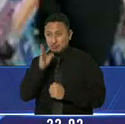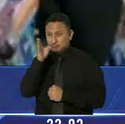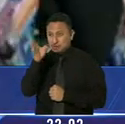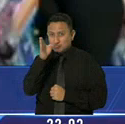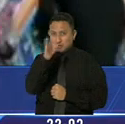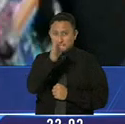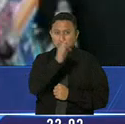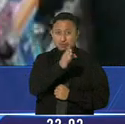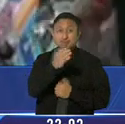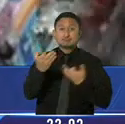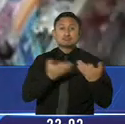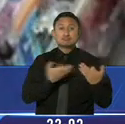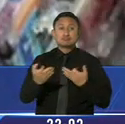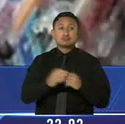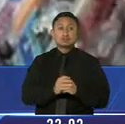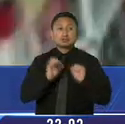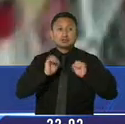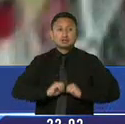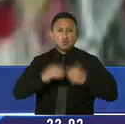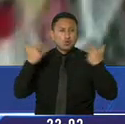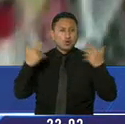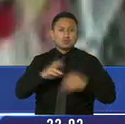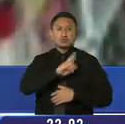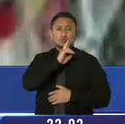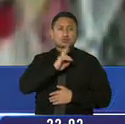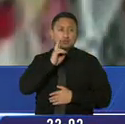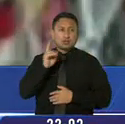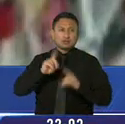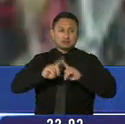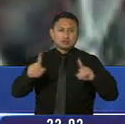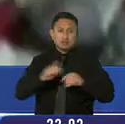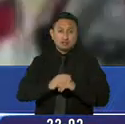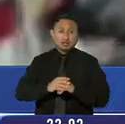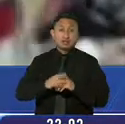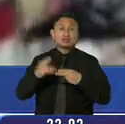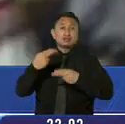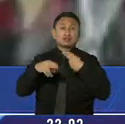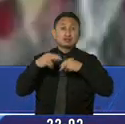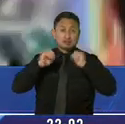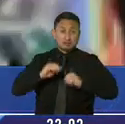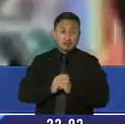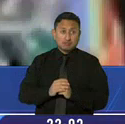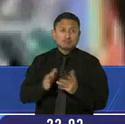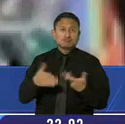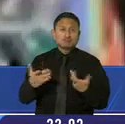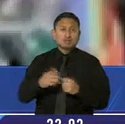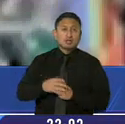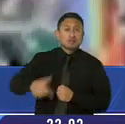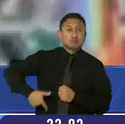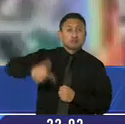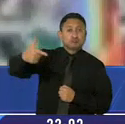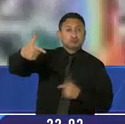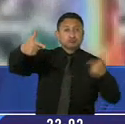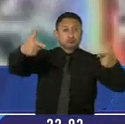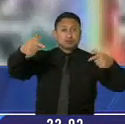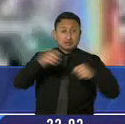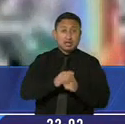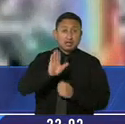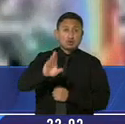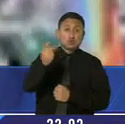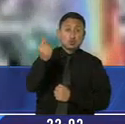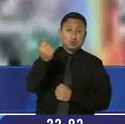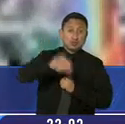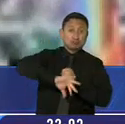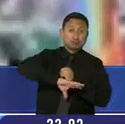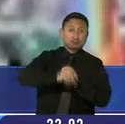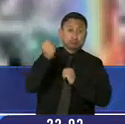tiendas, locales de abastos, restaurantes y otras unidades económicas para, en base al uso de armas de fuego, sustraerse el dinero producto de la venta del